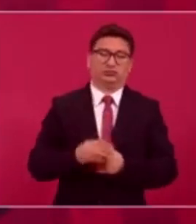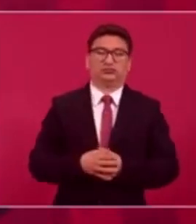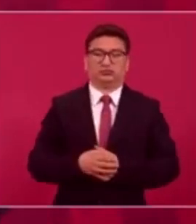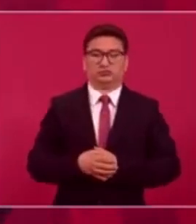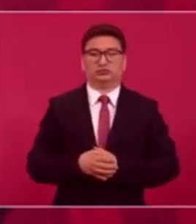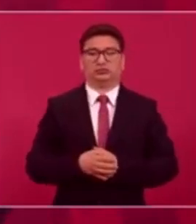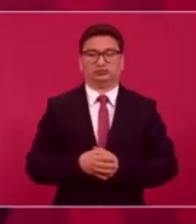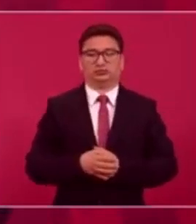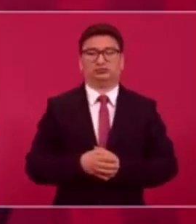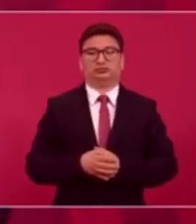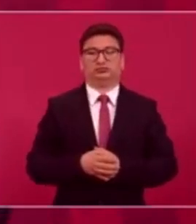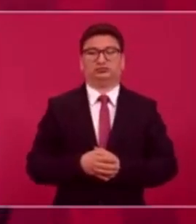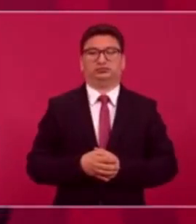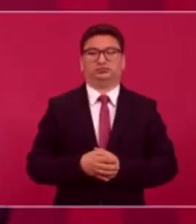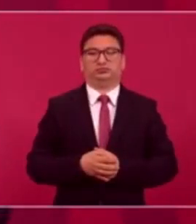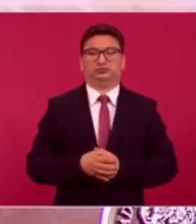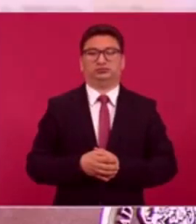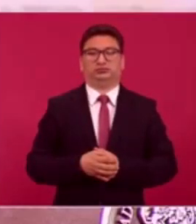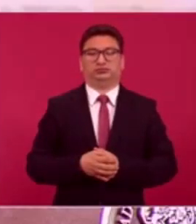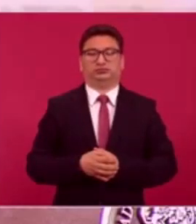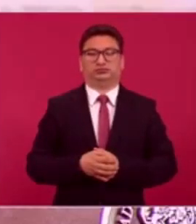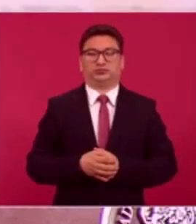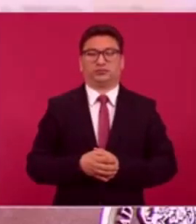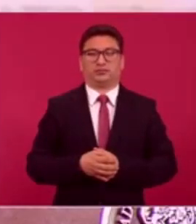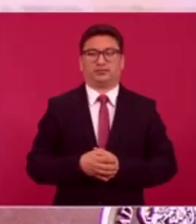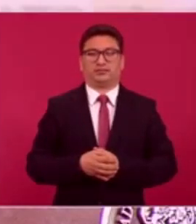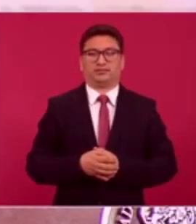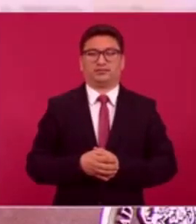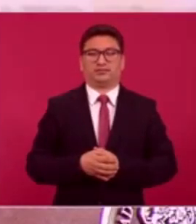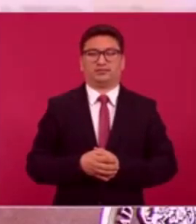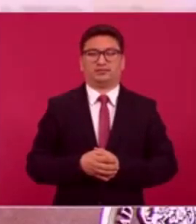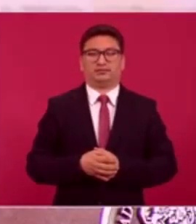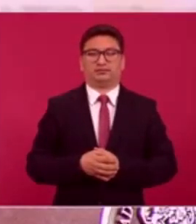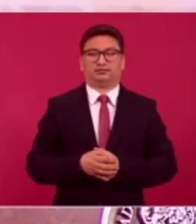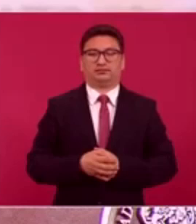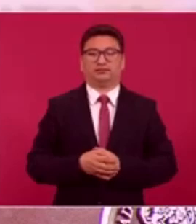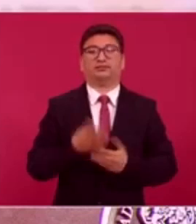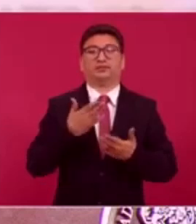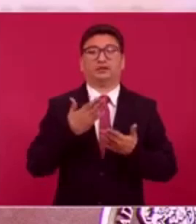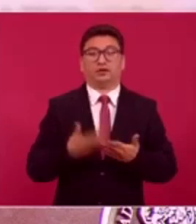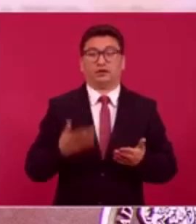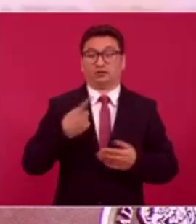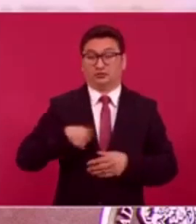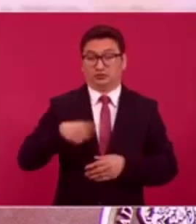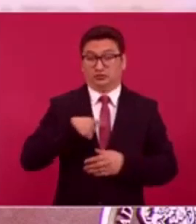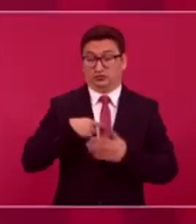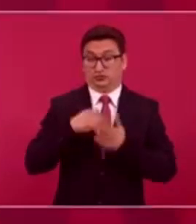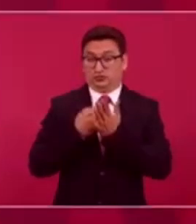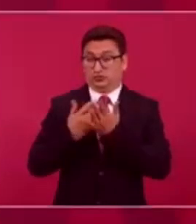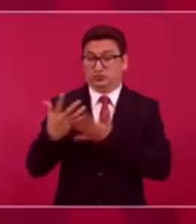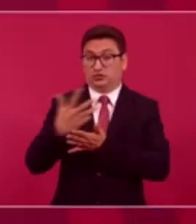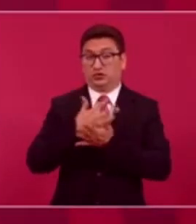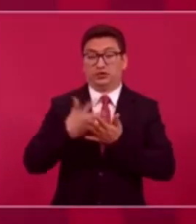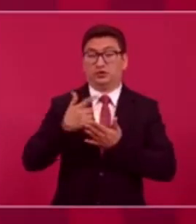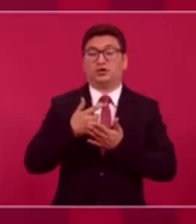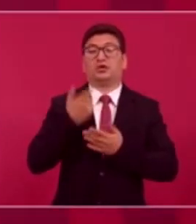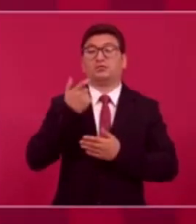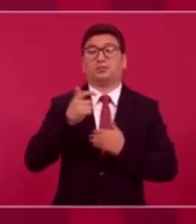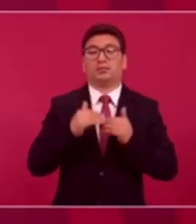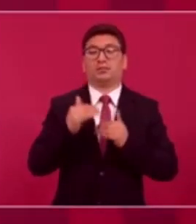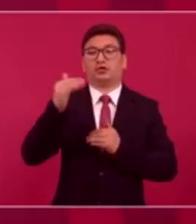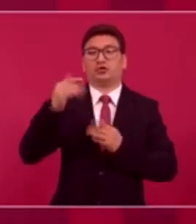Entonces, ahora estamos obteniendo ingresos mayores